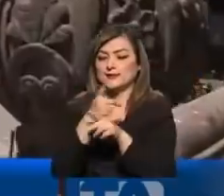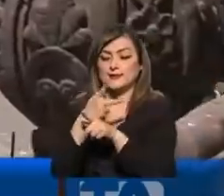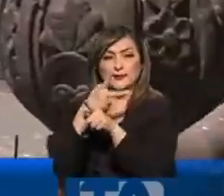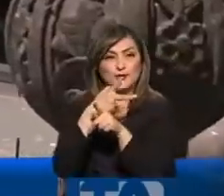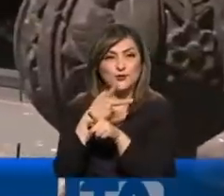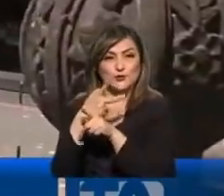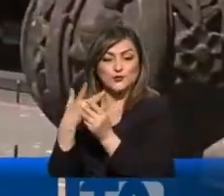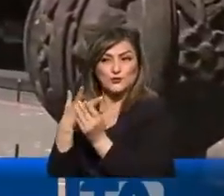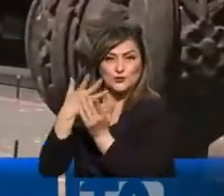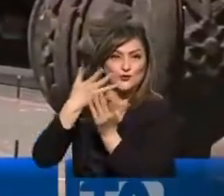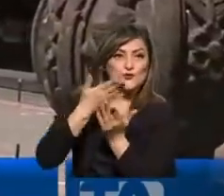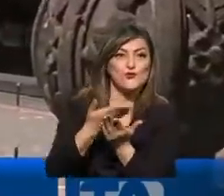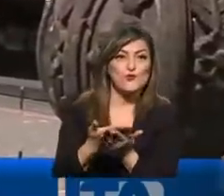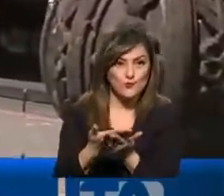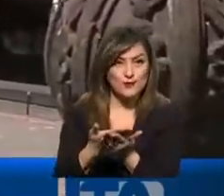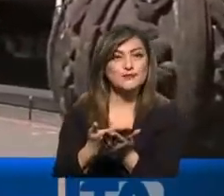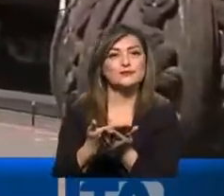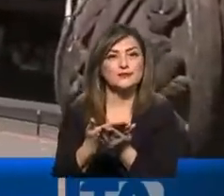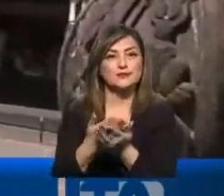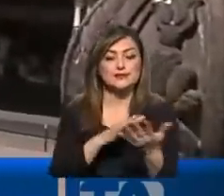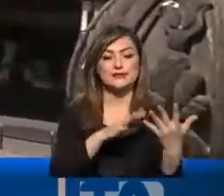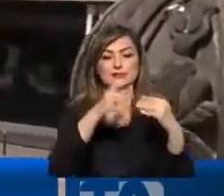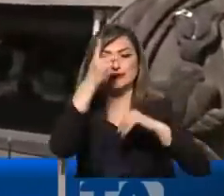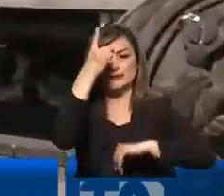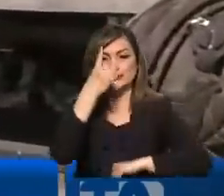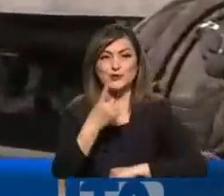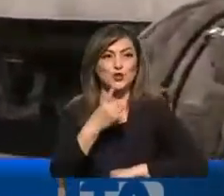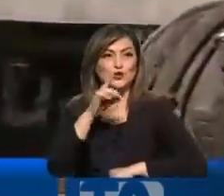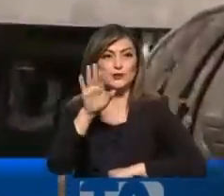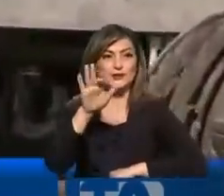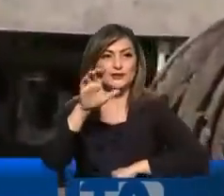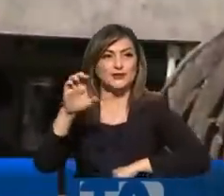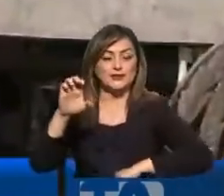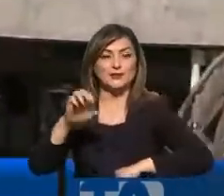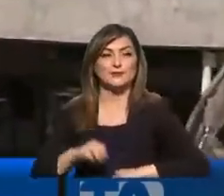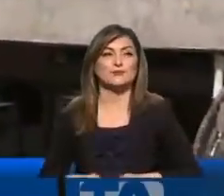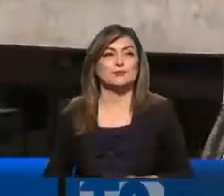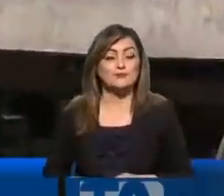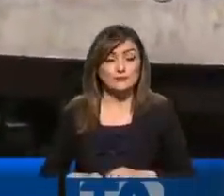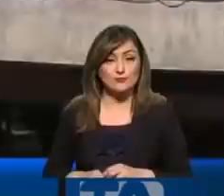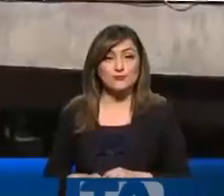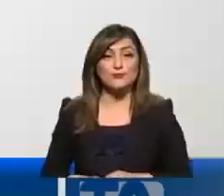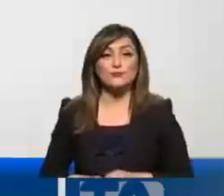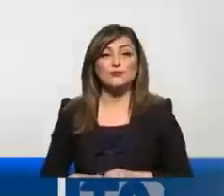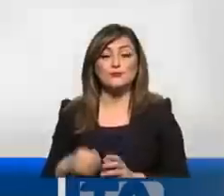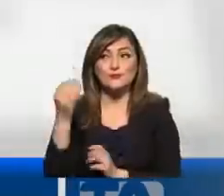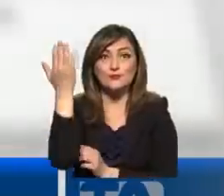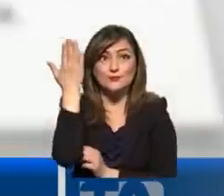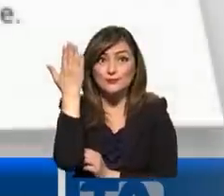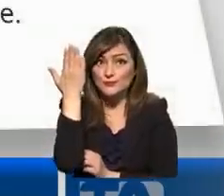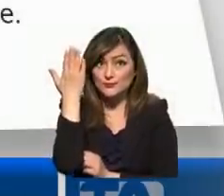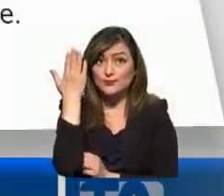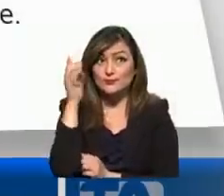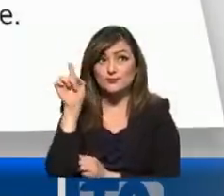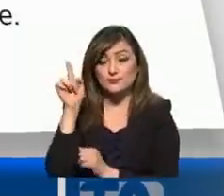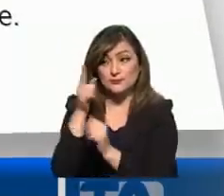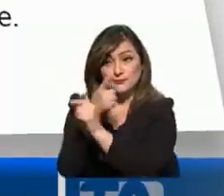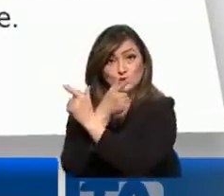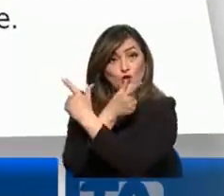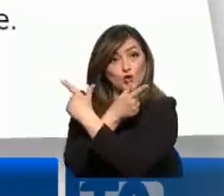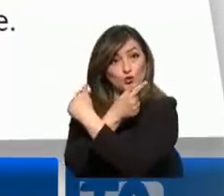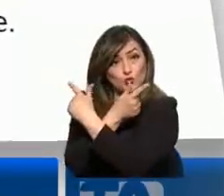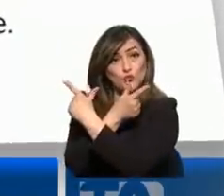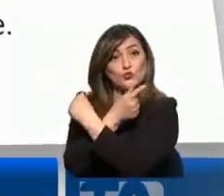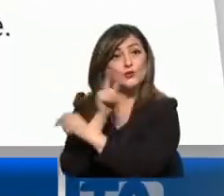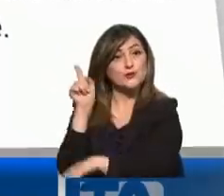concejales metropolitanos ante esta resolución del Tribunal Contencioso Electoral. Asimismo, el alcalde Jorge Yunda se pronunció a través